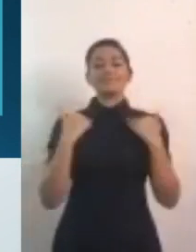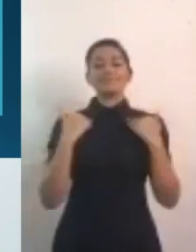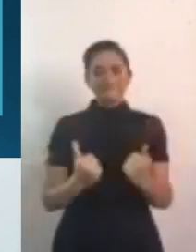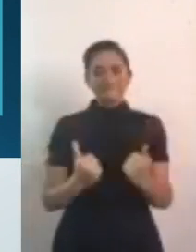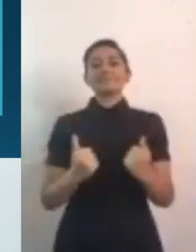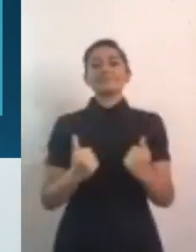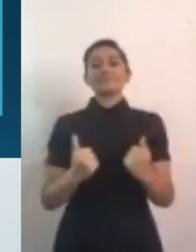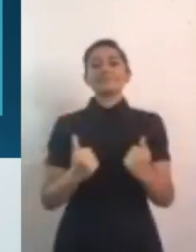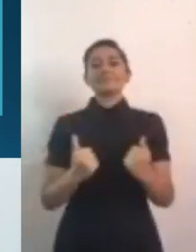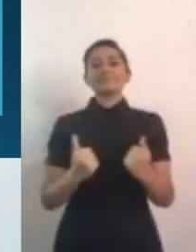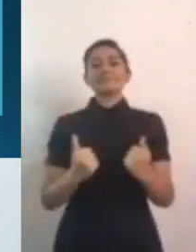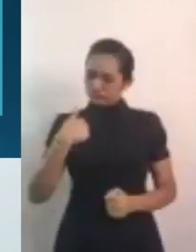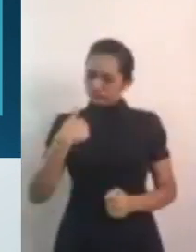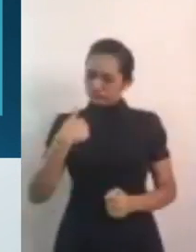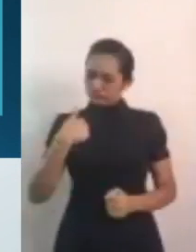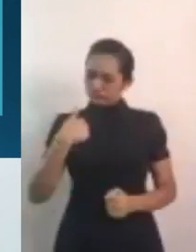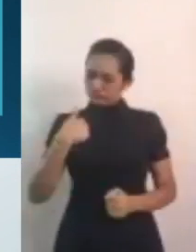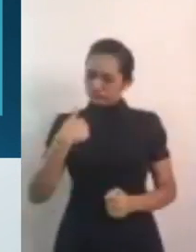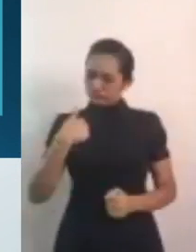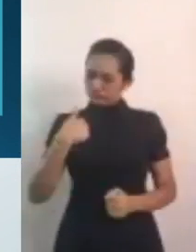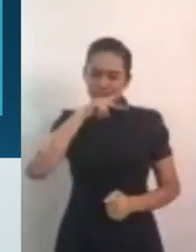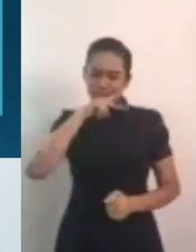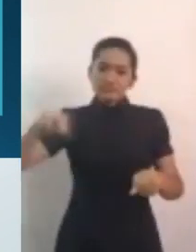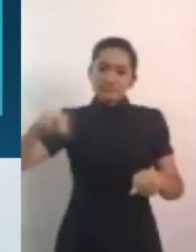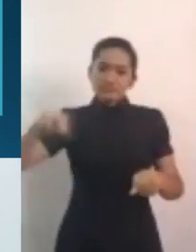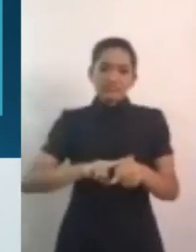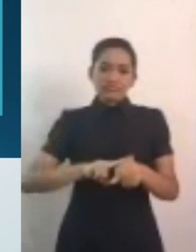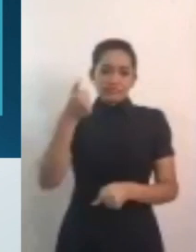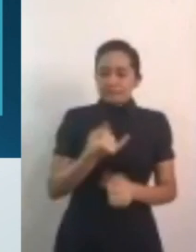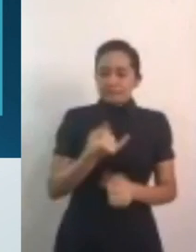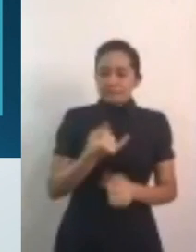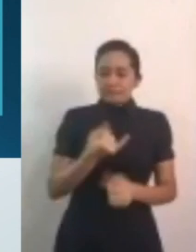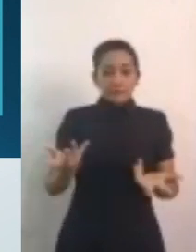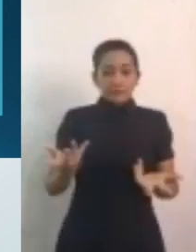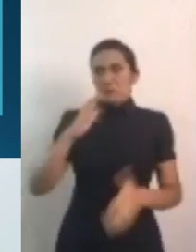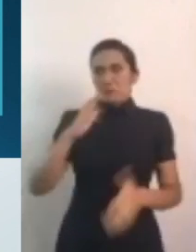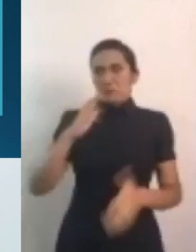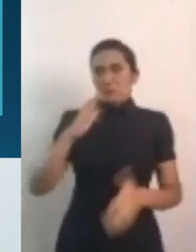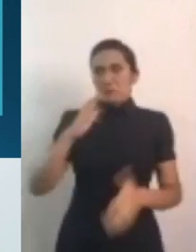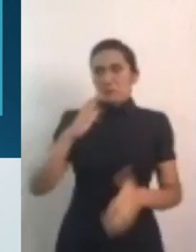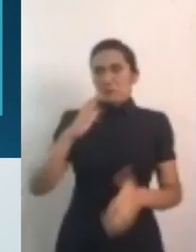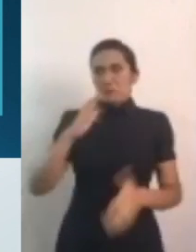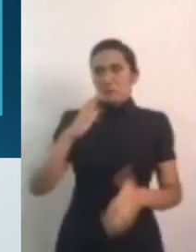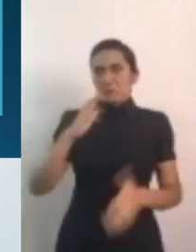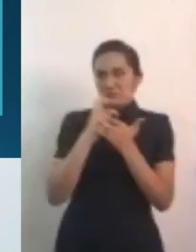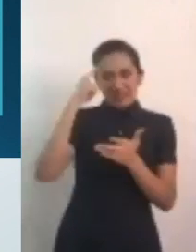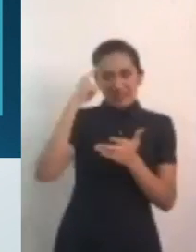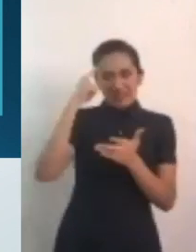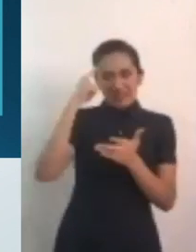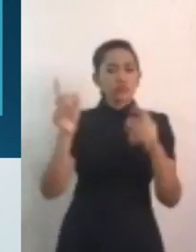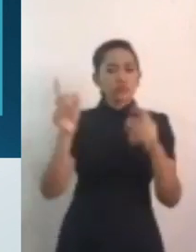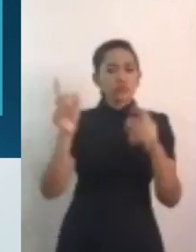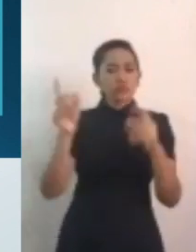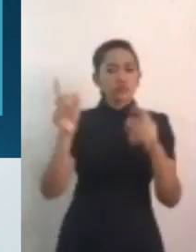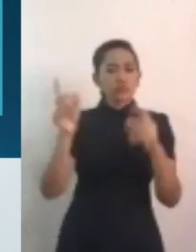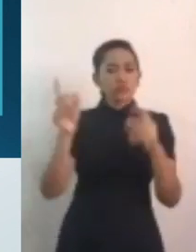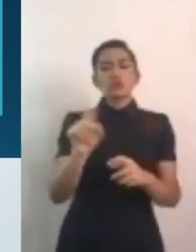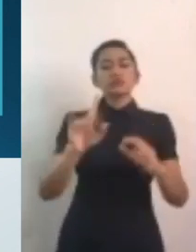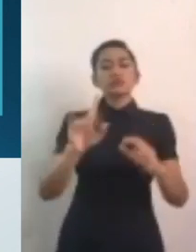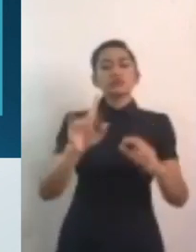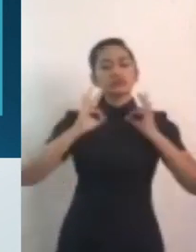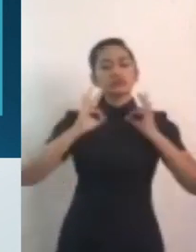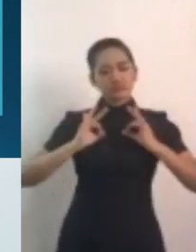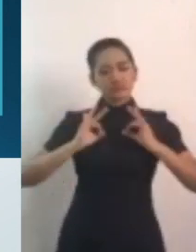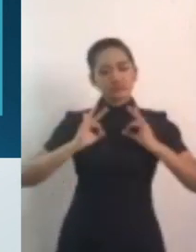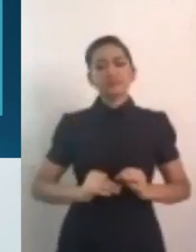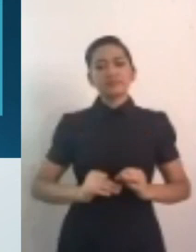asumimos que estamos preocupados, pero en vez de que invada todo lo que estamos haciendo, lo tomamos como un elemento al que hay que